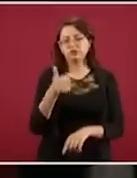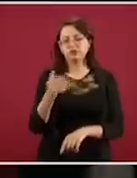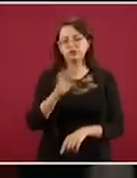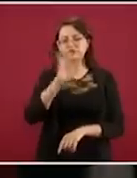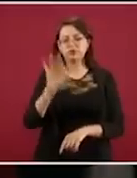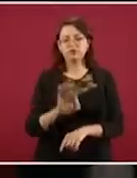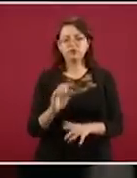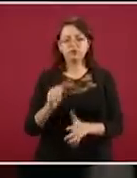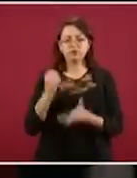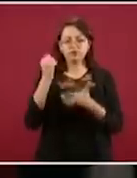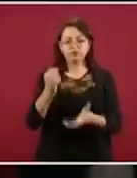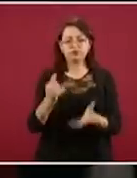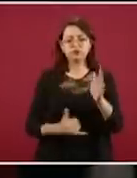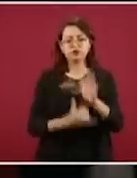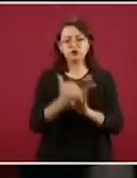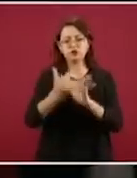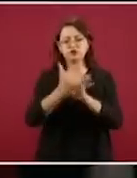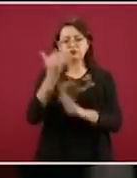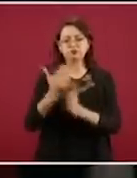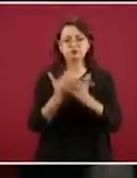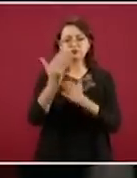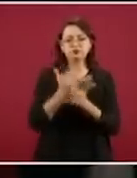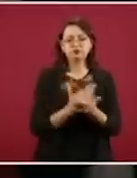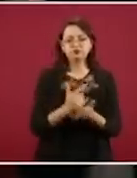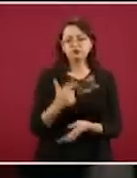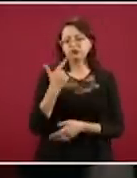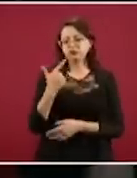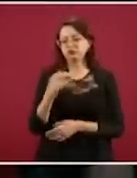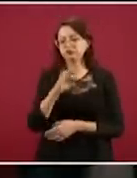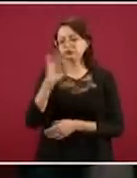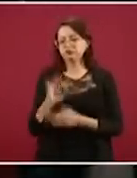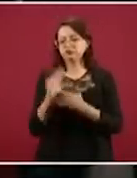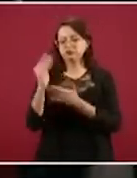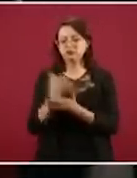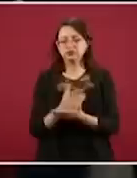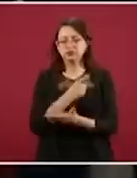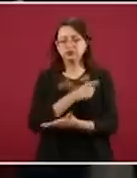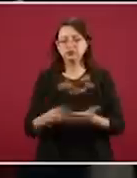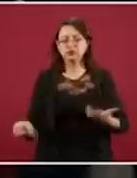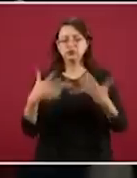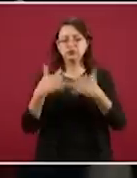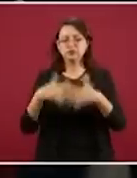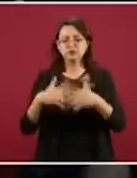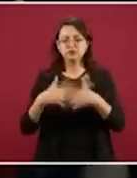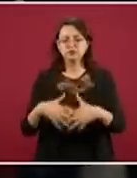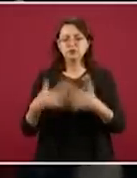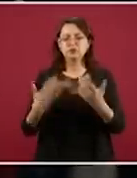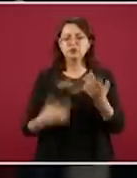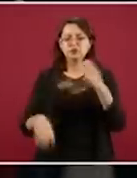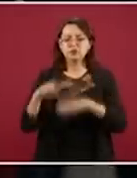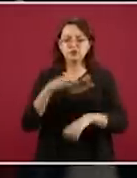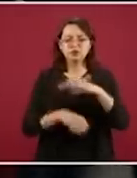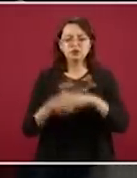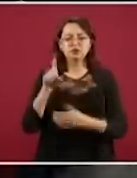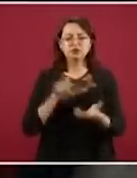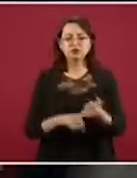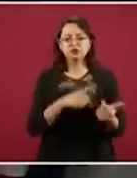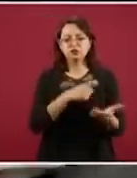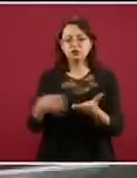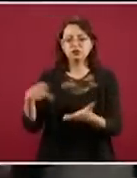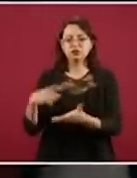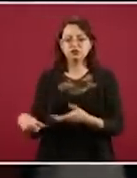4.6% menos en construcción, y se está invirtiendo 7% menos en la adquisición de maquinarias y equipos para empresas. Es decir, sí hay